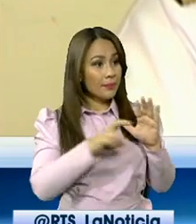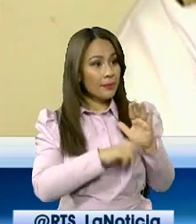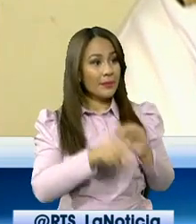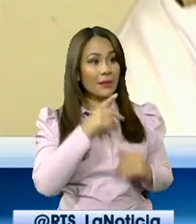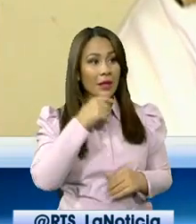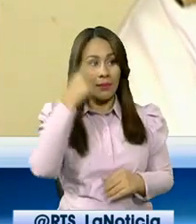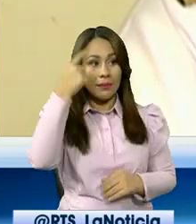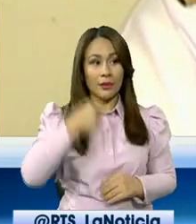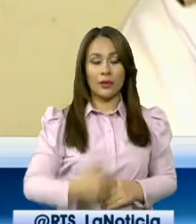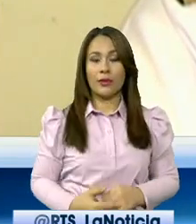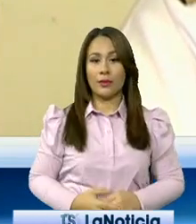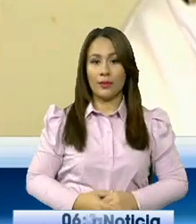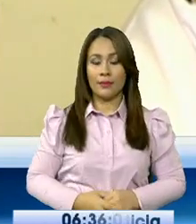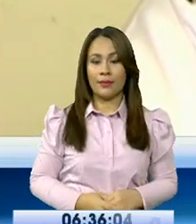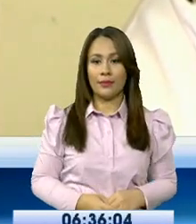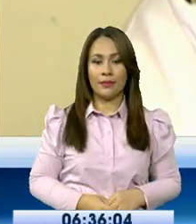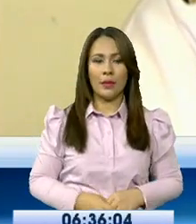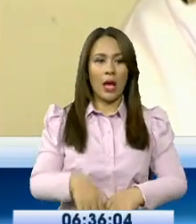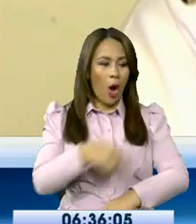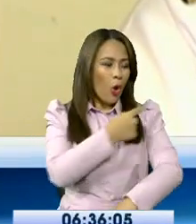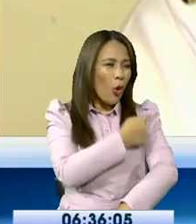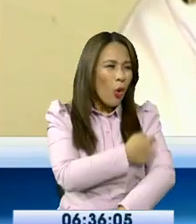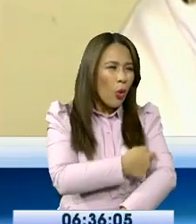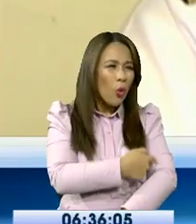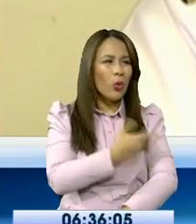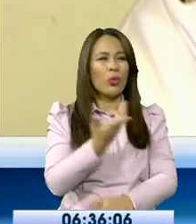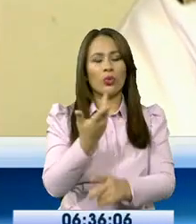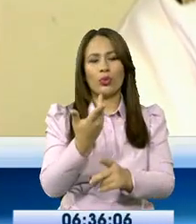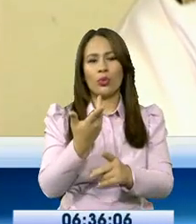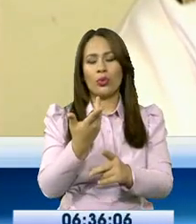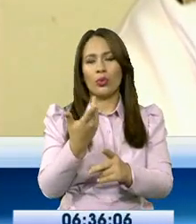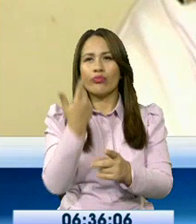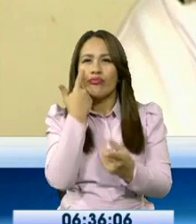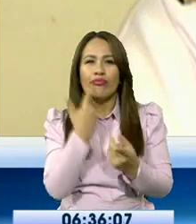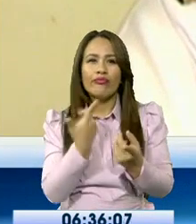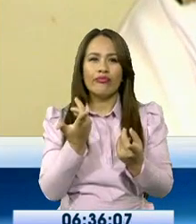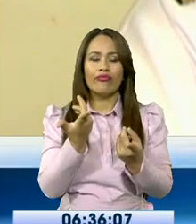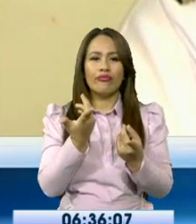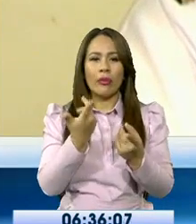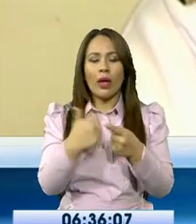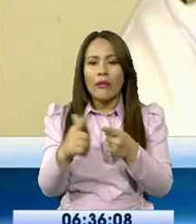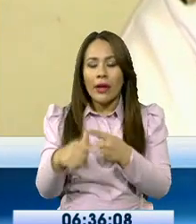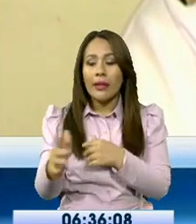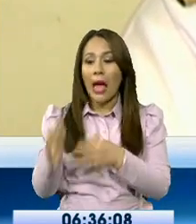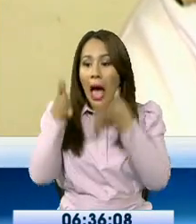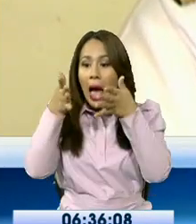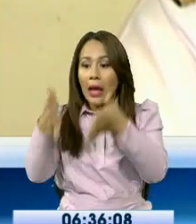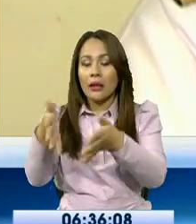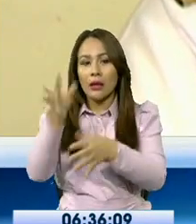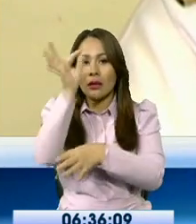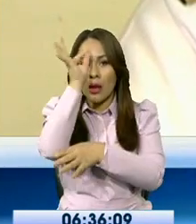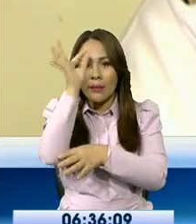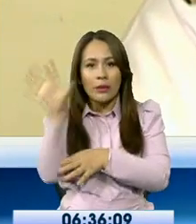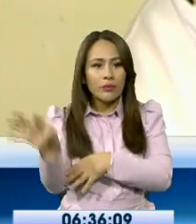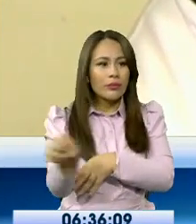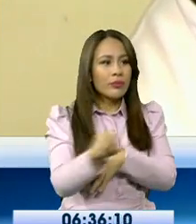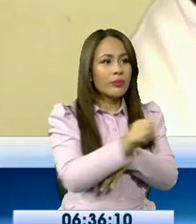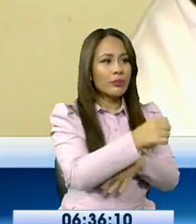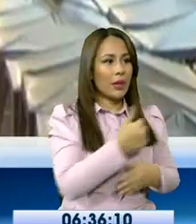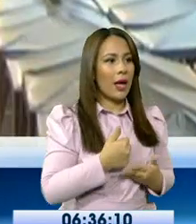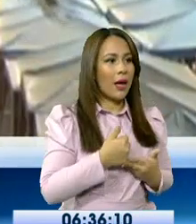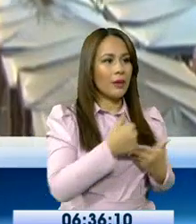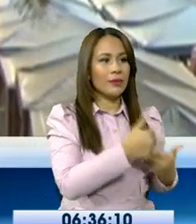sufra una herida o algo por el estilo, y poder que sea atendido oportunamente y evacuado de forma